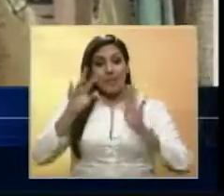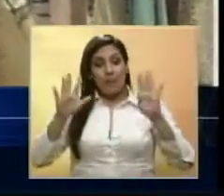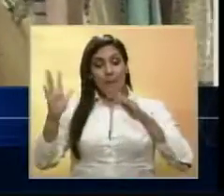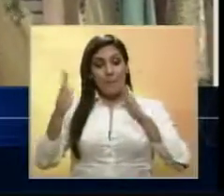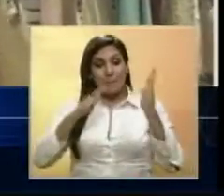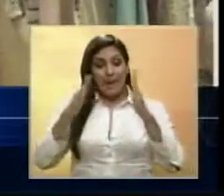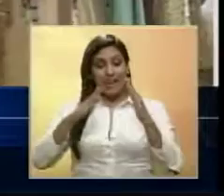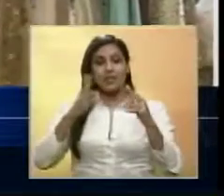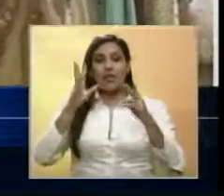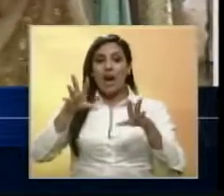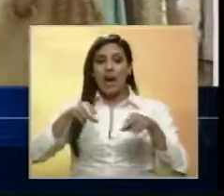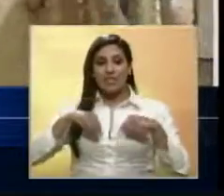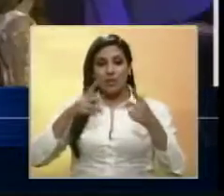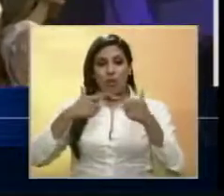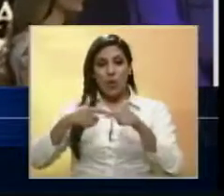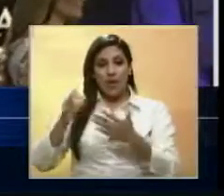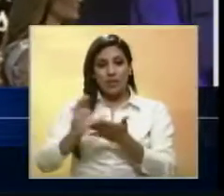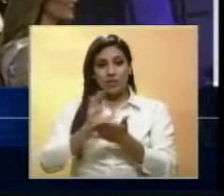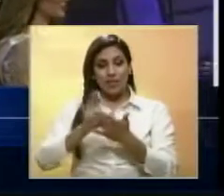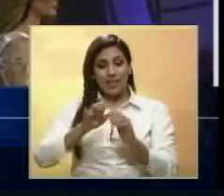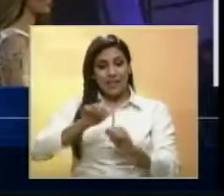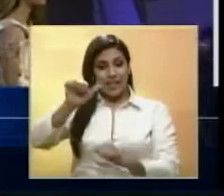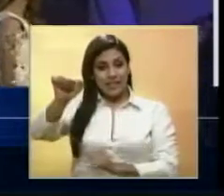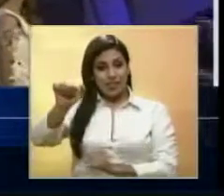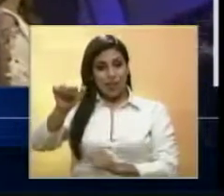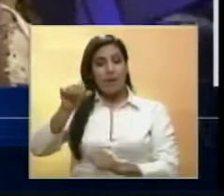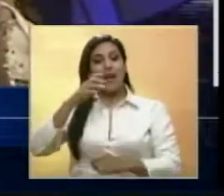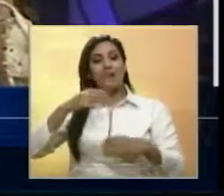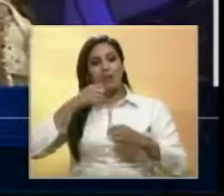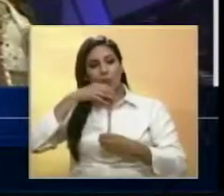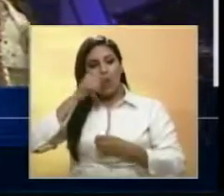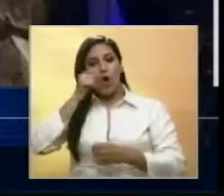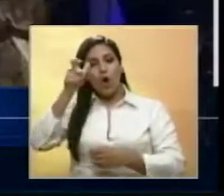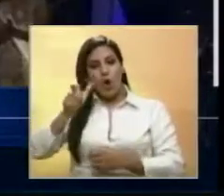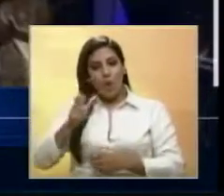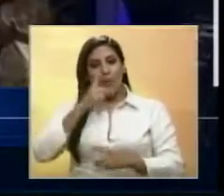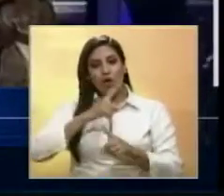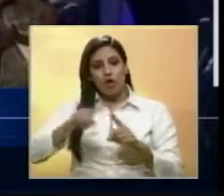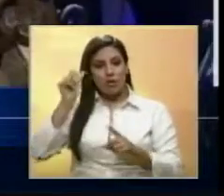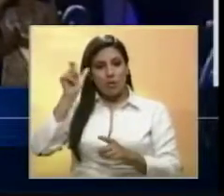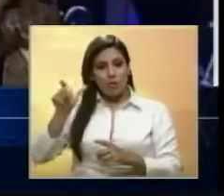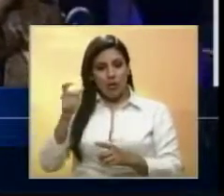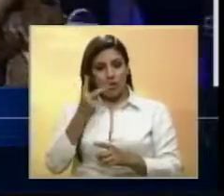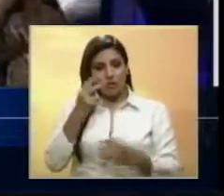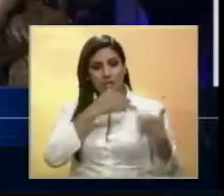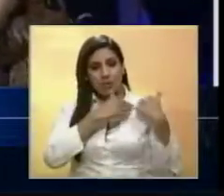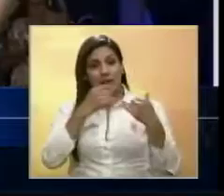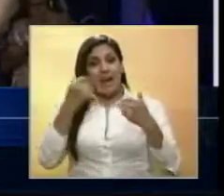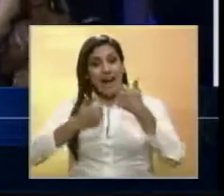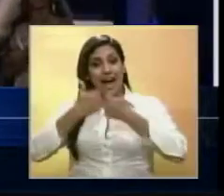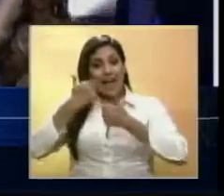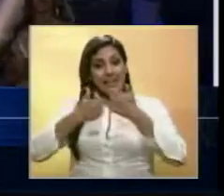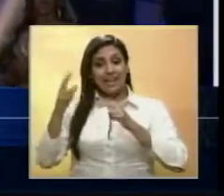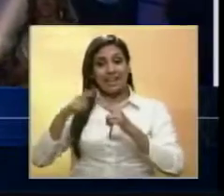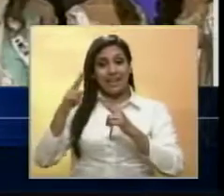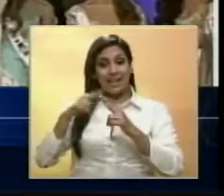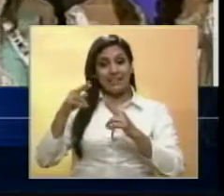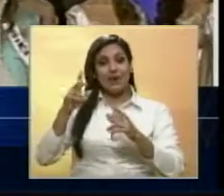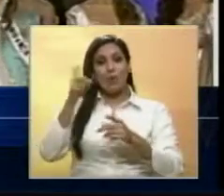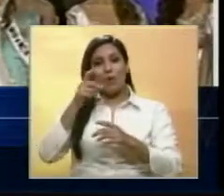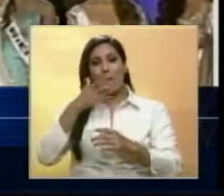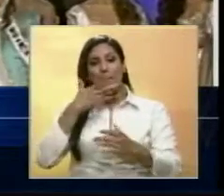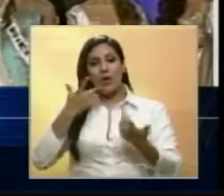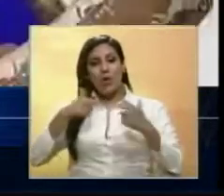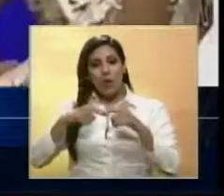marzo en un reconocido local de la ciudad de San Cristóbal con la animación de José Olmos y Keila Porras. Las candidatas del Táchira que buscan